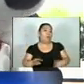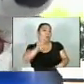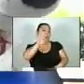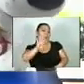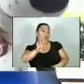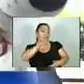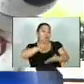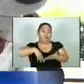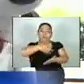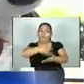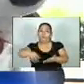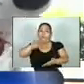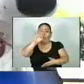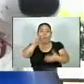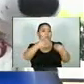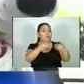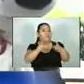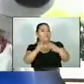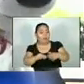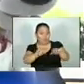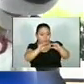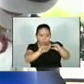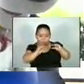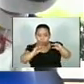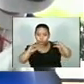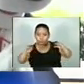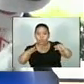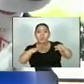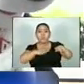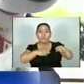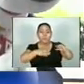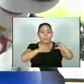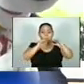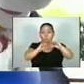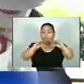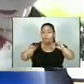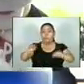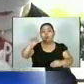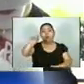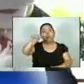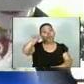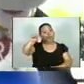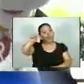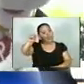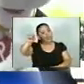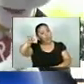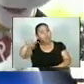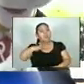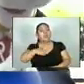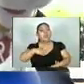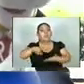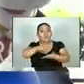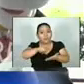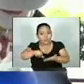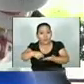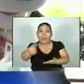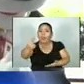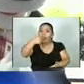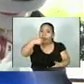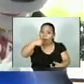ahora elaborada en diferentes capas. Esta plataforma de Tasty Lovers viene con salsa, queso,